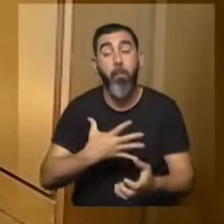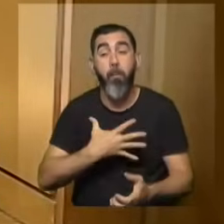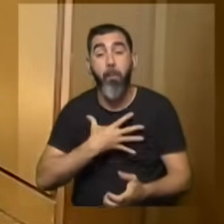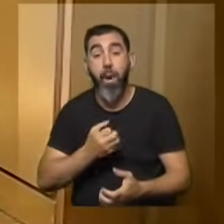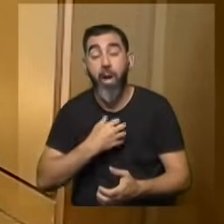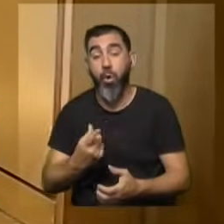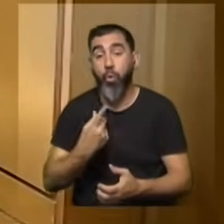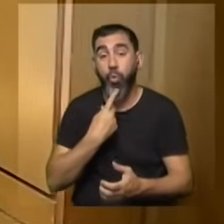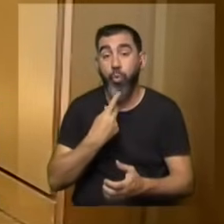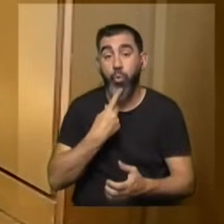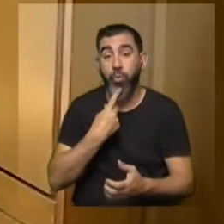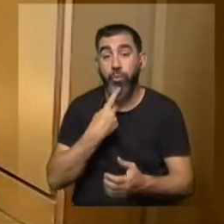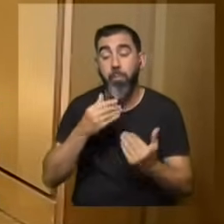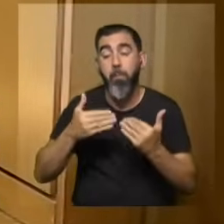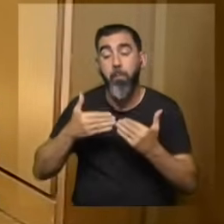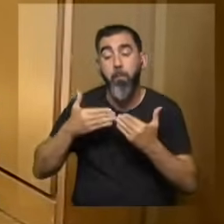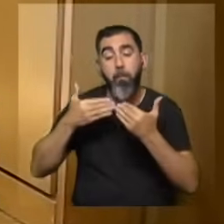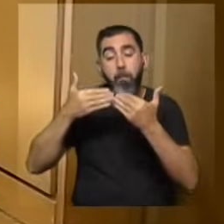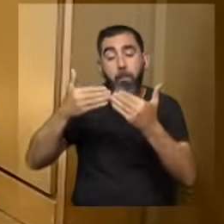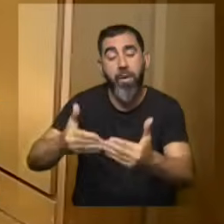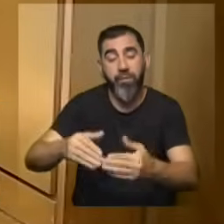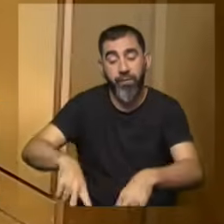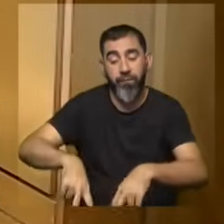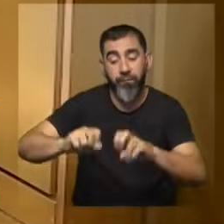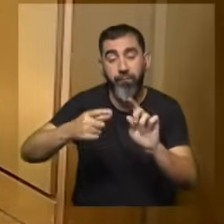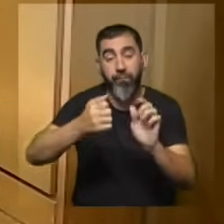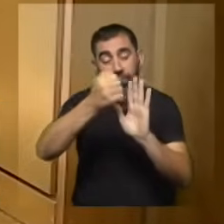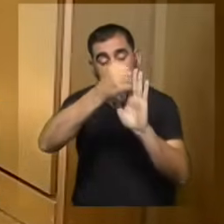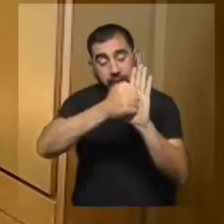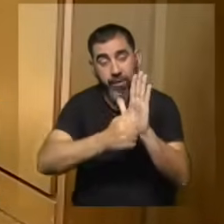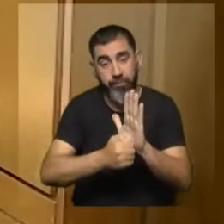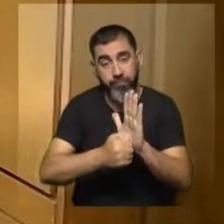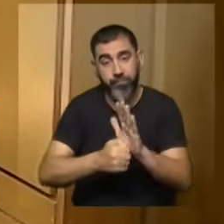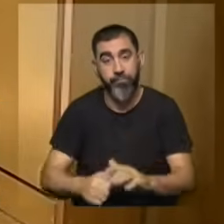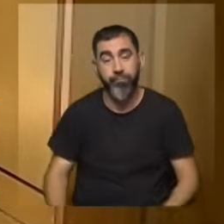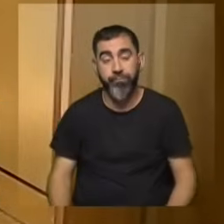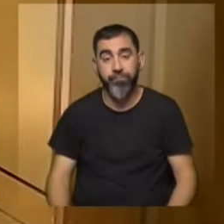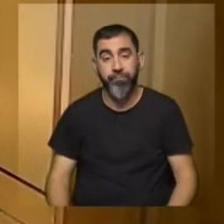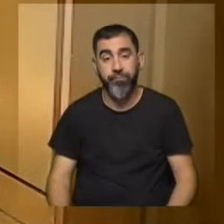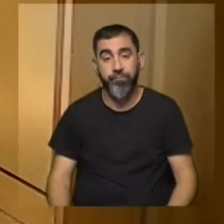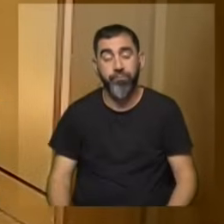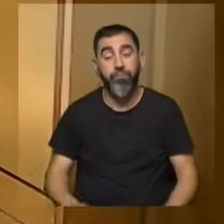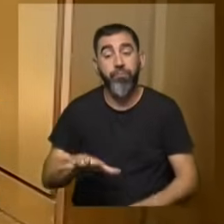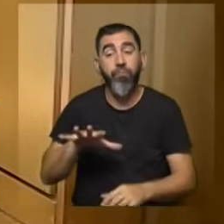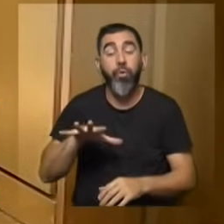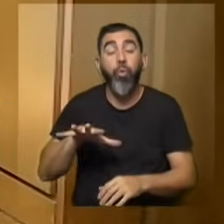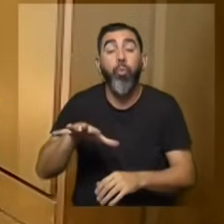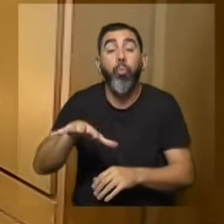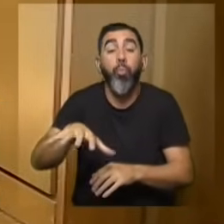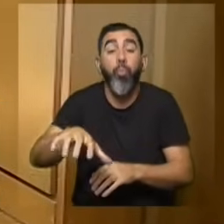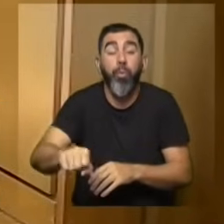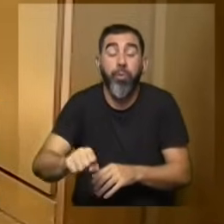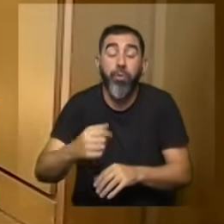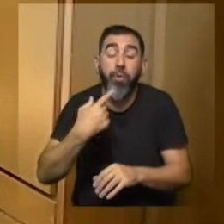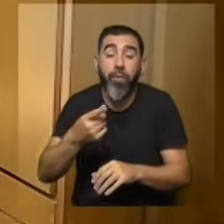Nacional de prorrogar y estudiar este articulado una un compromiso tendría que